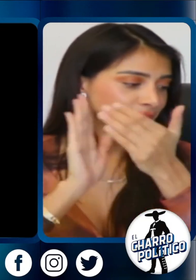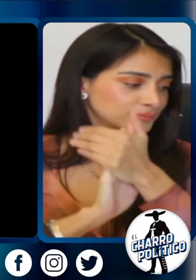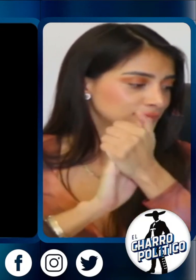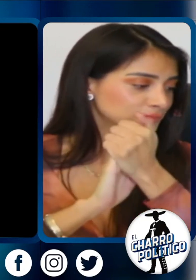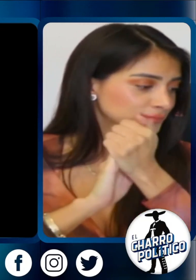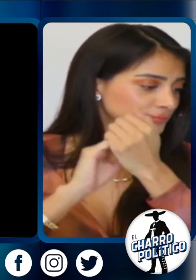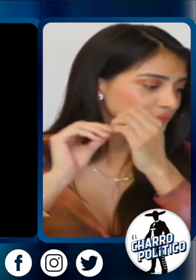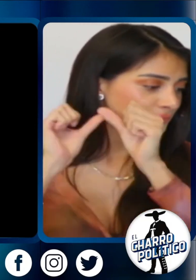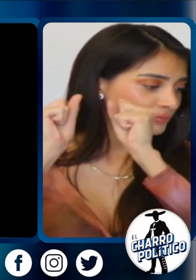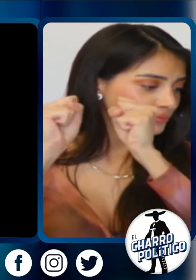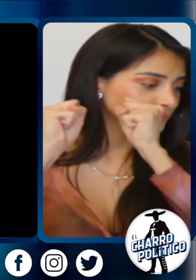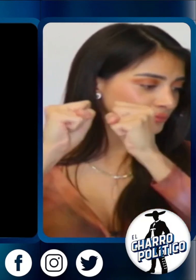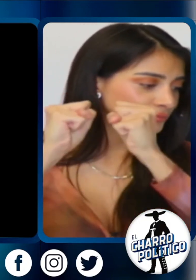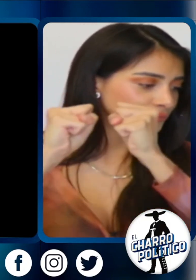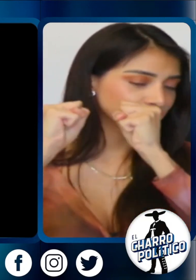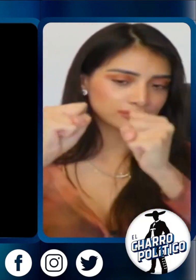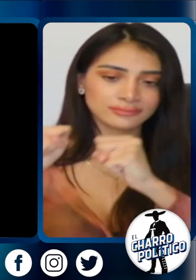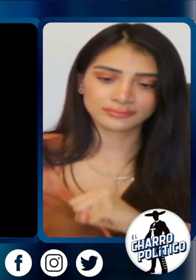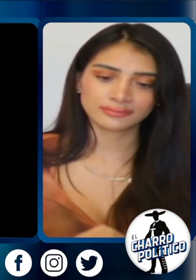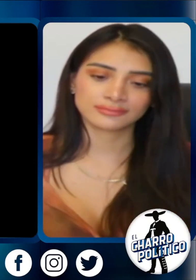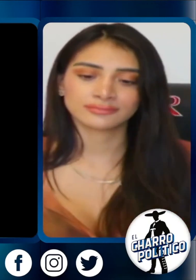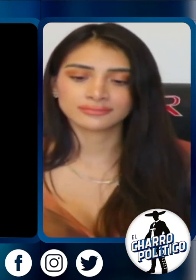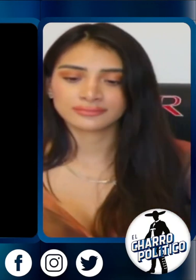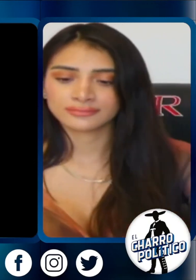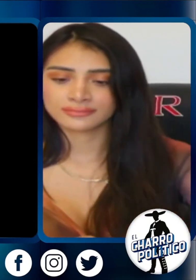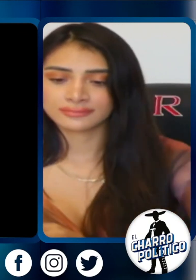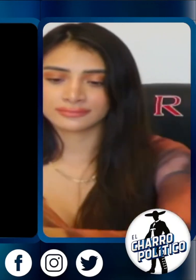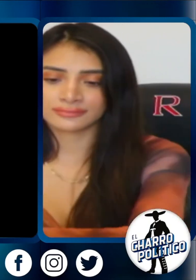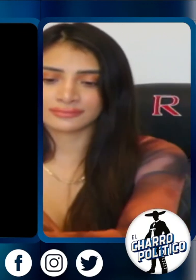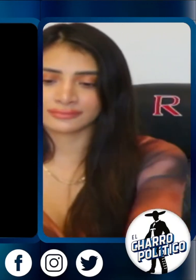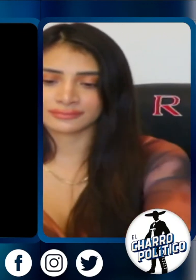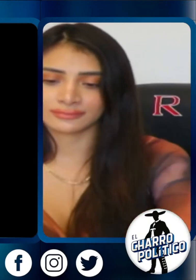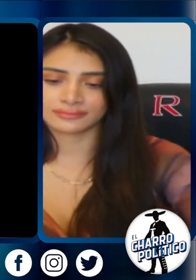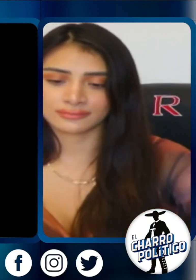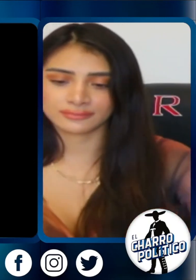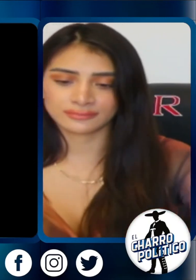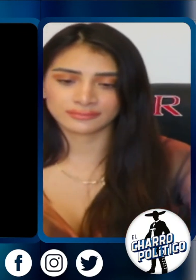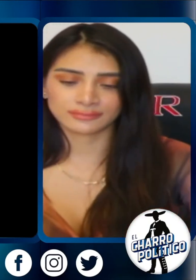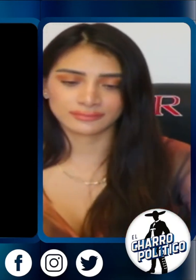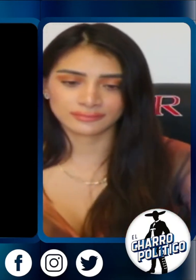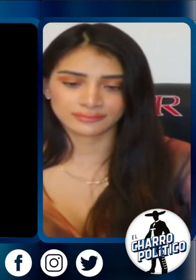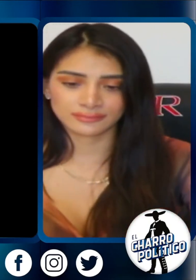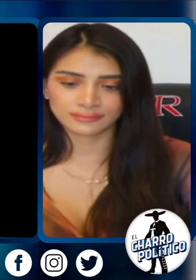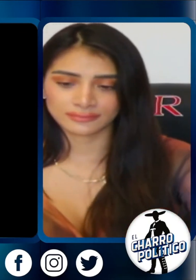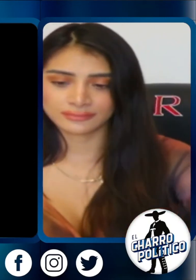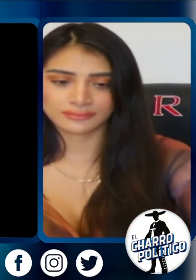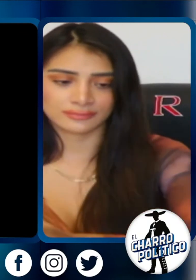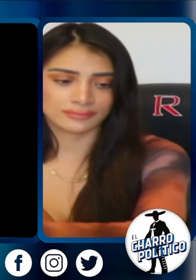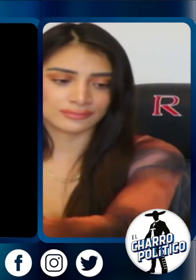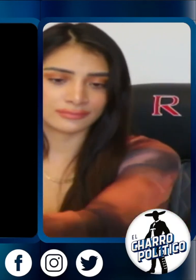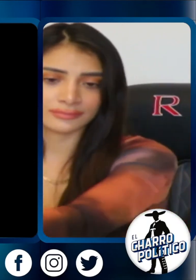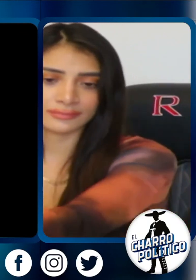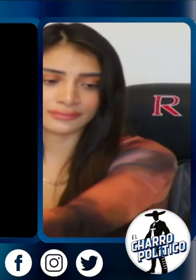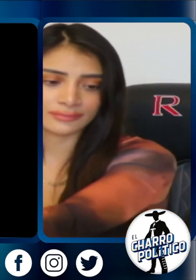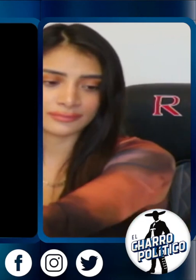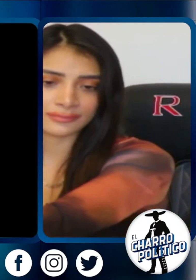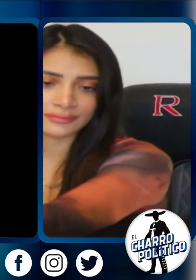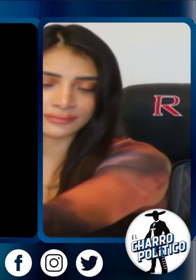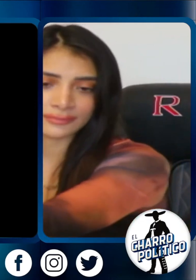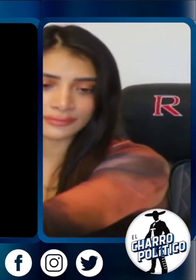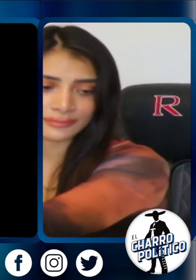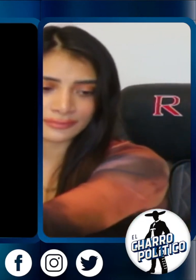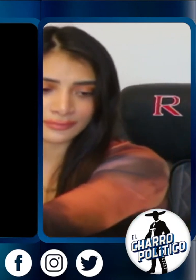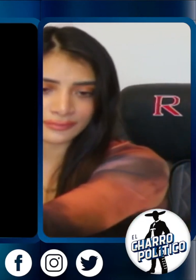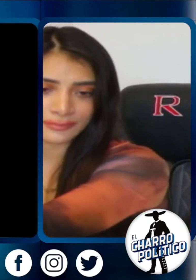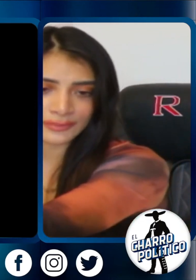hay gente trabajando en la organización de las elecciones? Son falsedades, no se toca a los de abajo, esto es para enfrentar a la cúpula del Poder Judicial y que